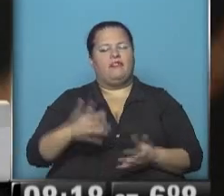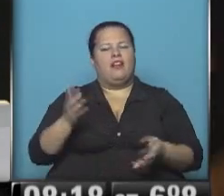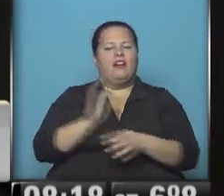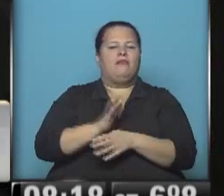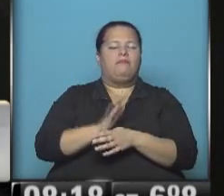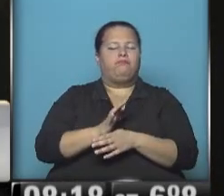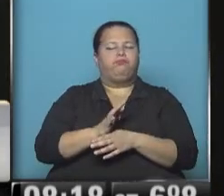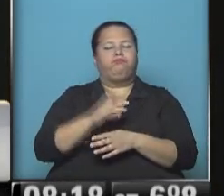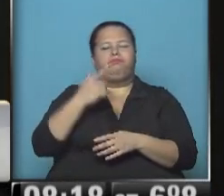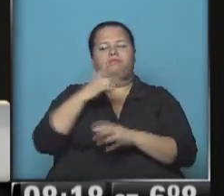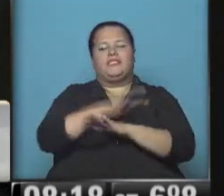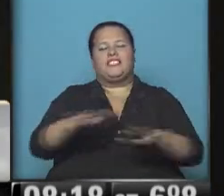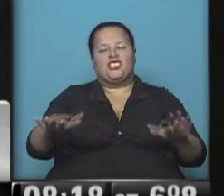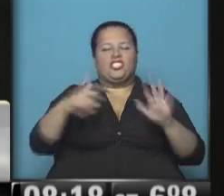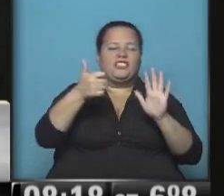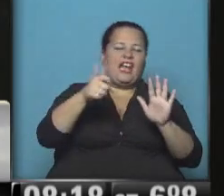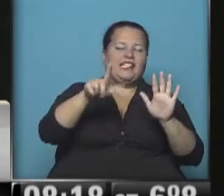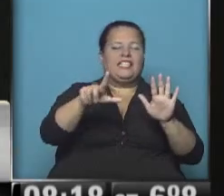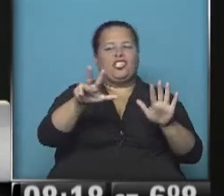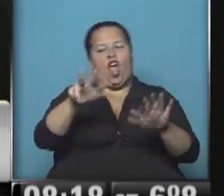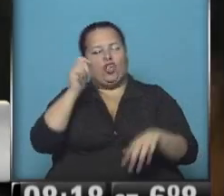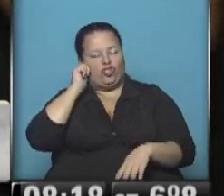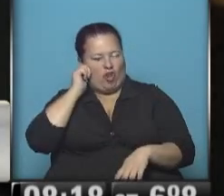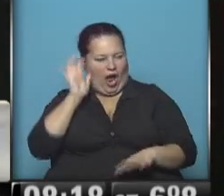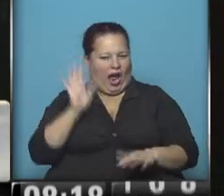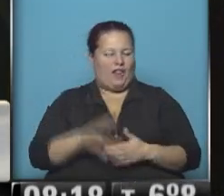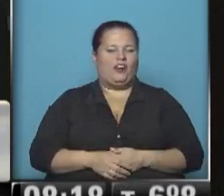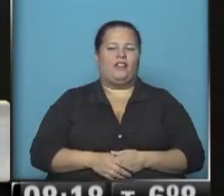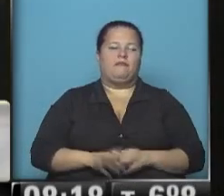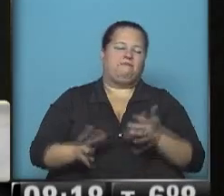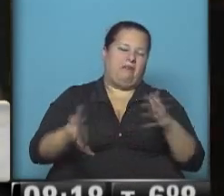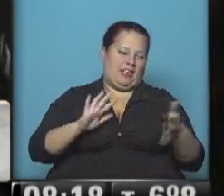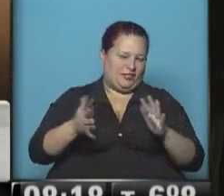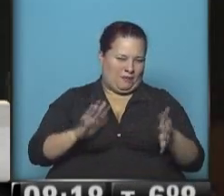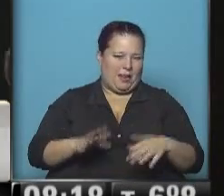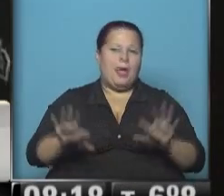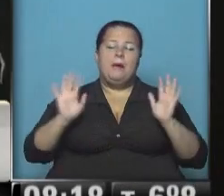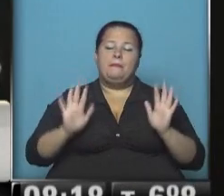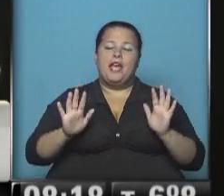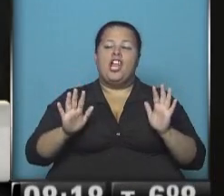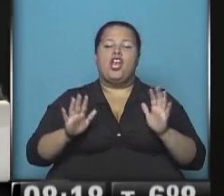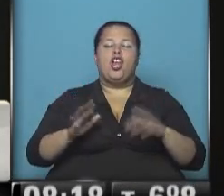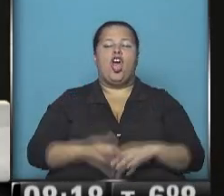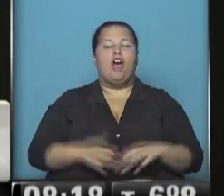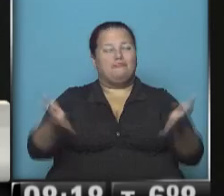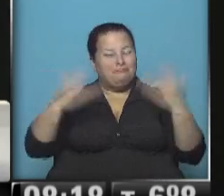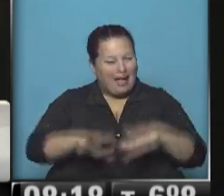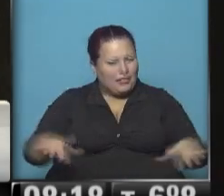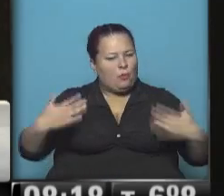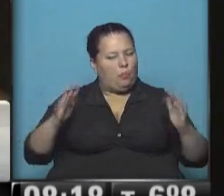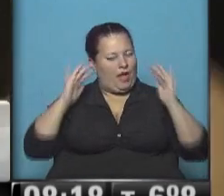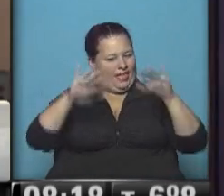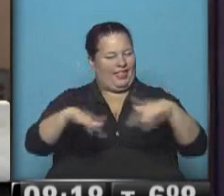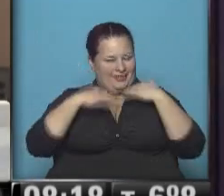estaría como encuadrado en niños de 6, 7, 8 años, más o menos, ¿no? Pero los más chiquitos también pueden